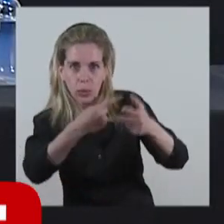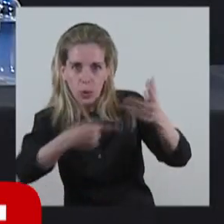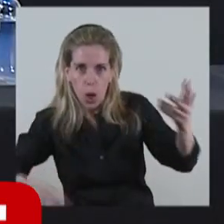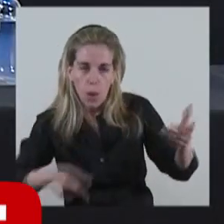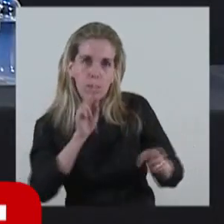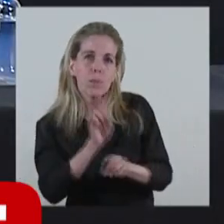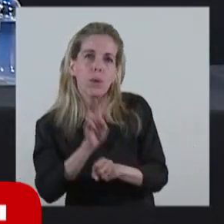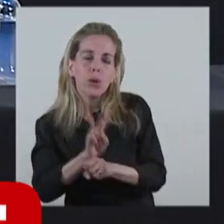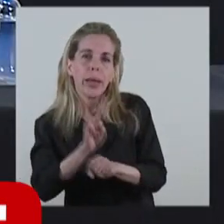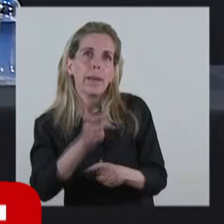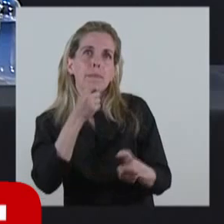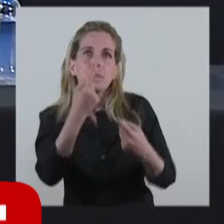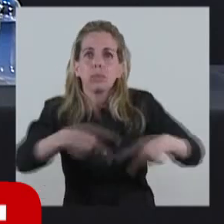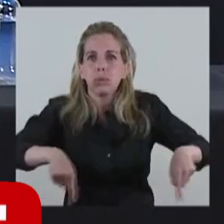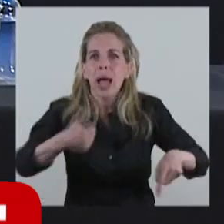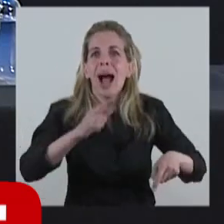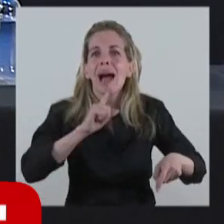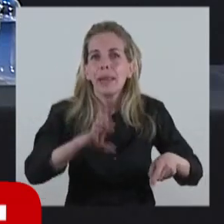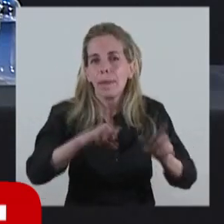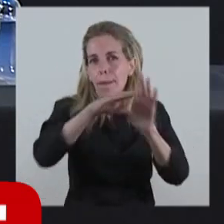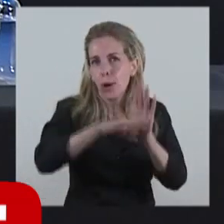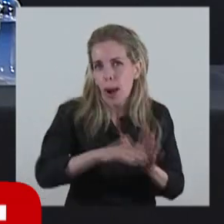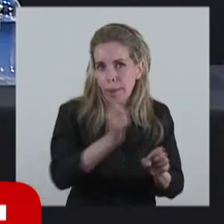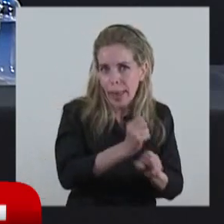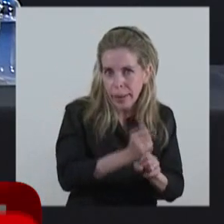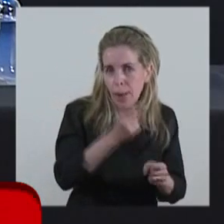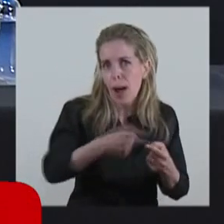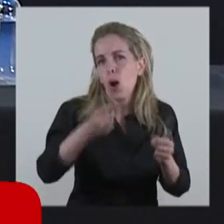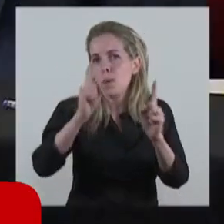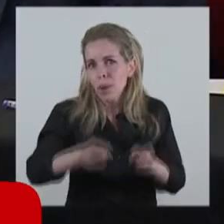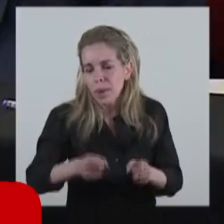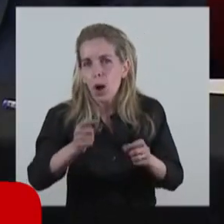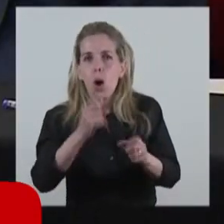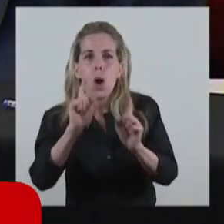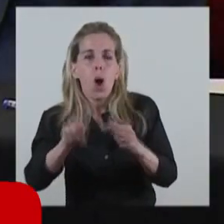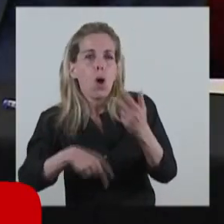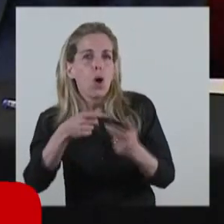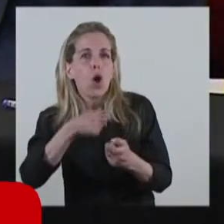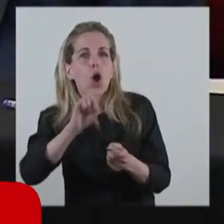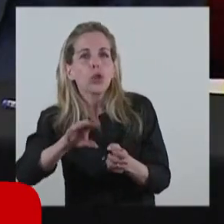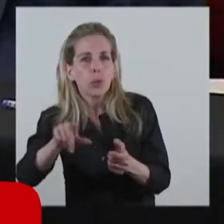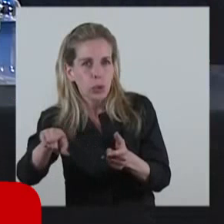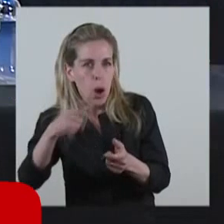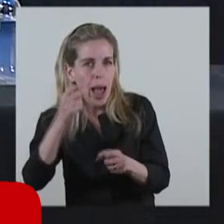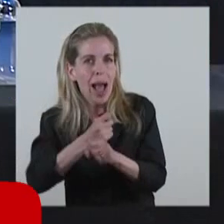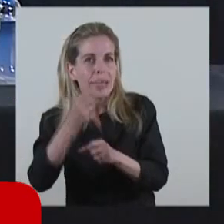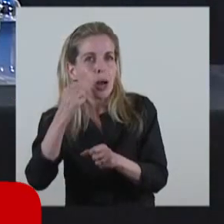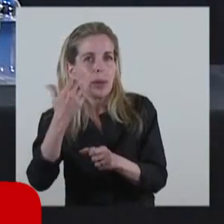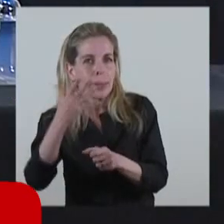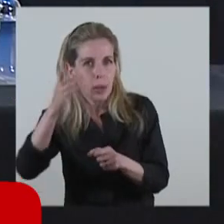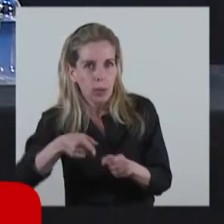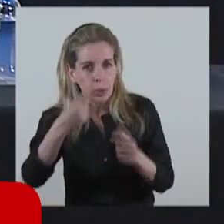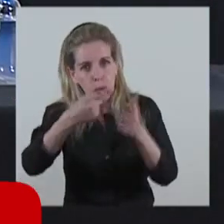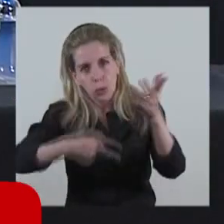la producción, como fue el ATP, la reducción de las contribuciones patronales hasta un 95%. Esas